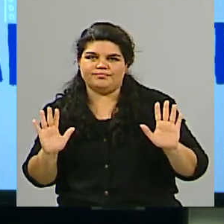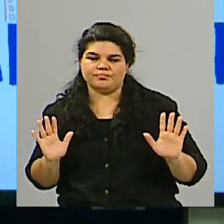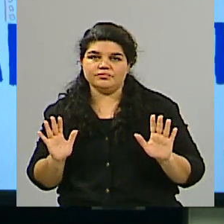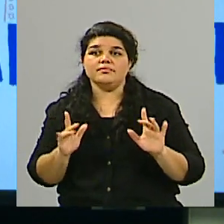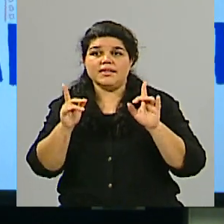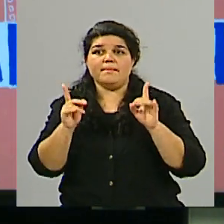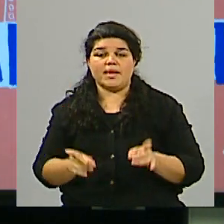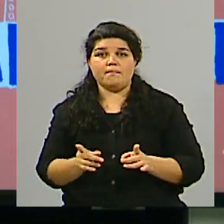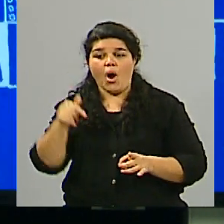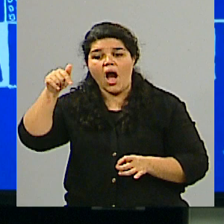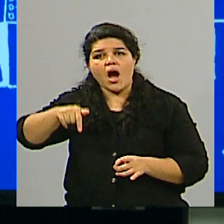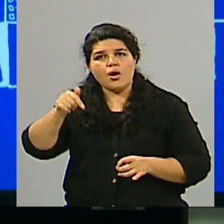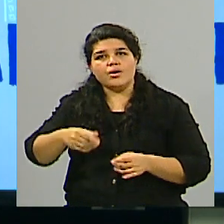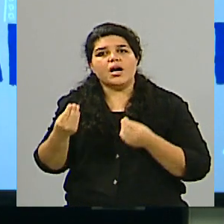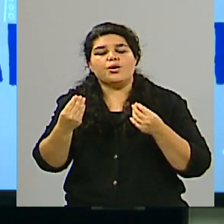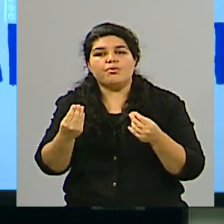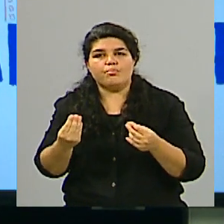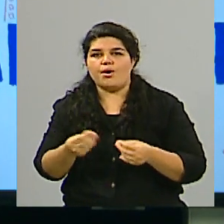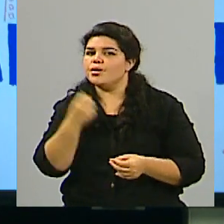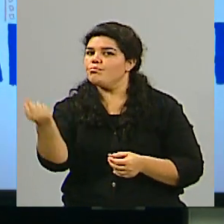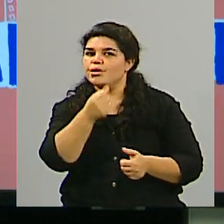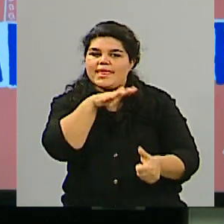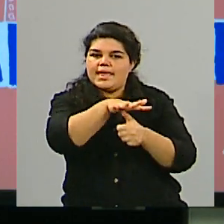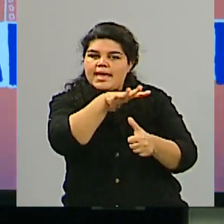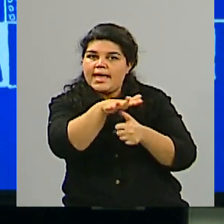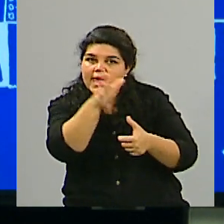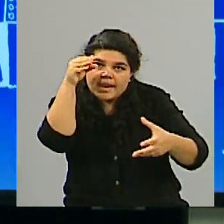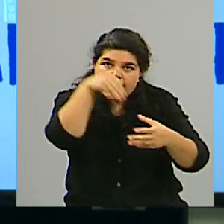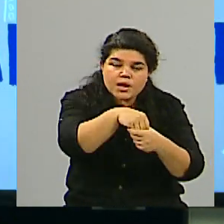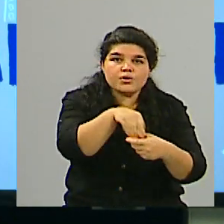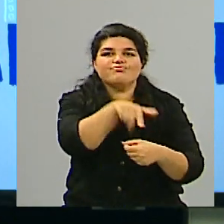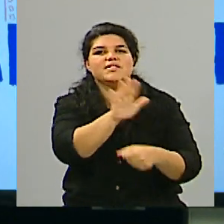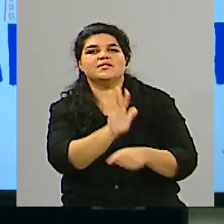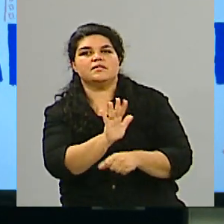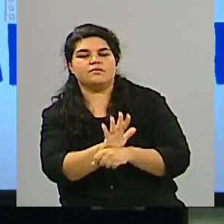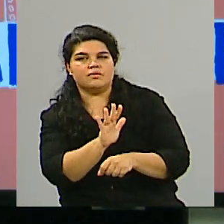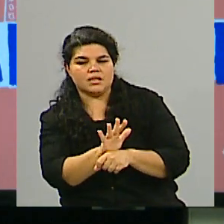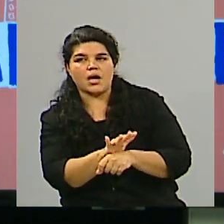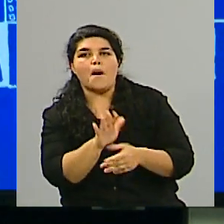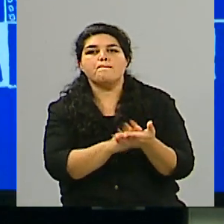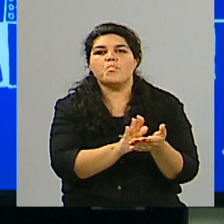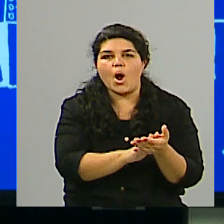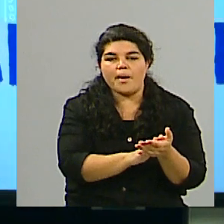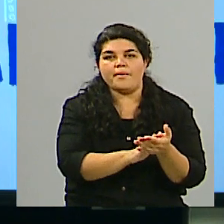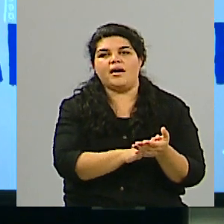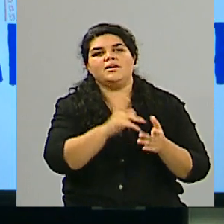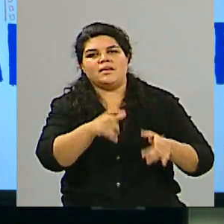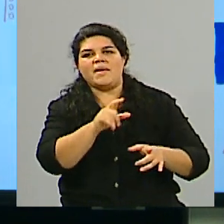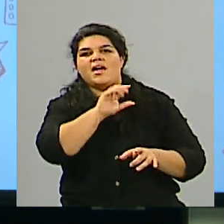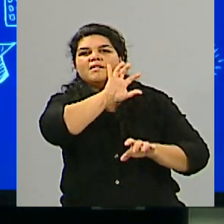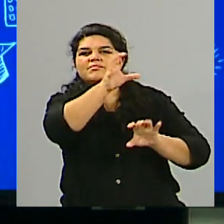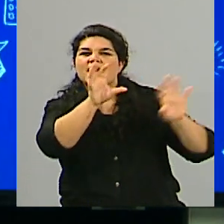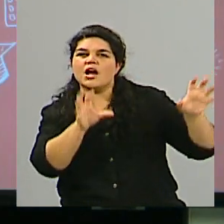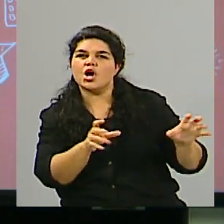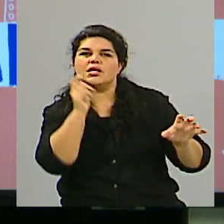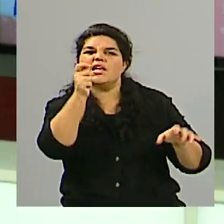se pone el foco en la importancia de incorporar el enfoque de género y de esa manera acercar a las causas tanto la prueba como la jurisprudencia y los criterios de